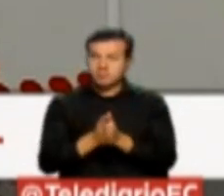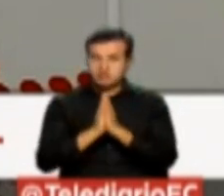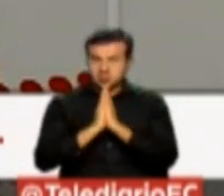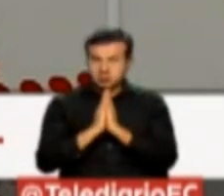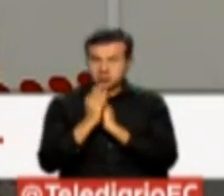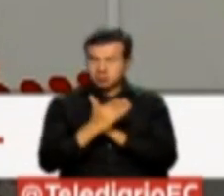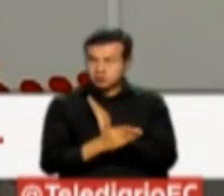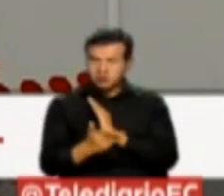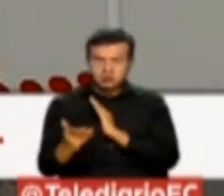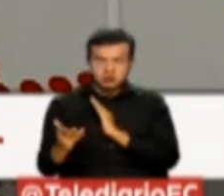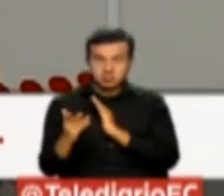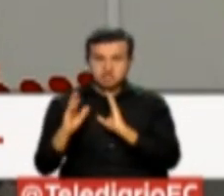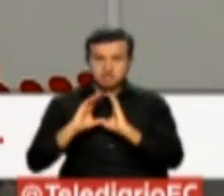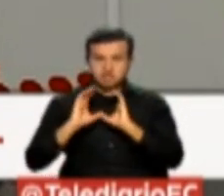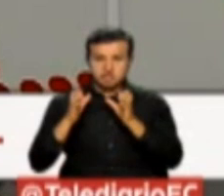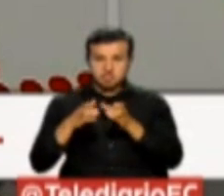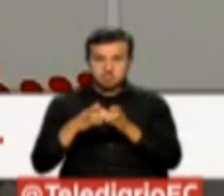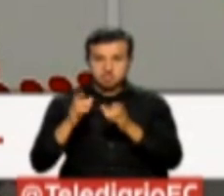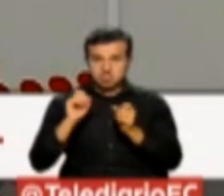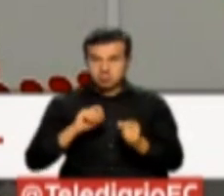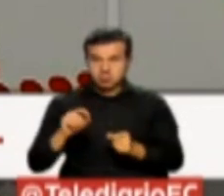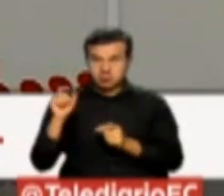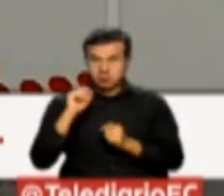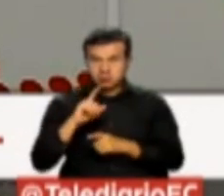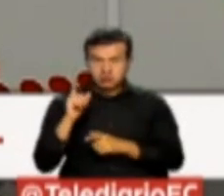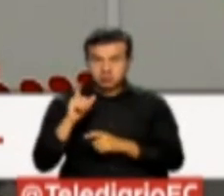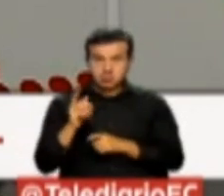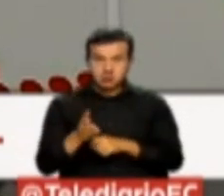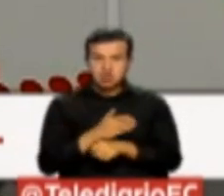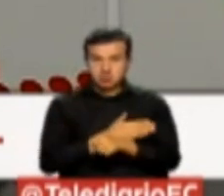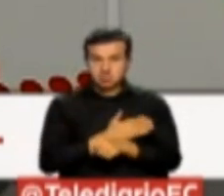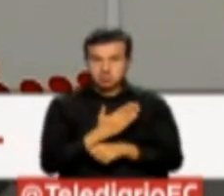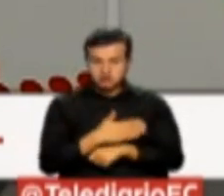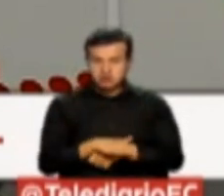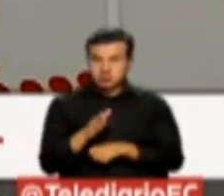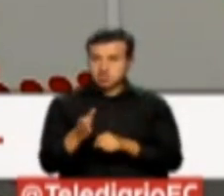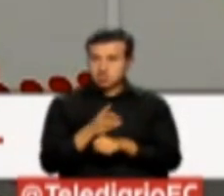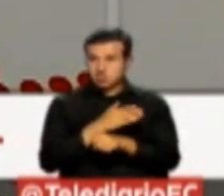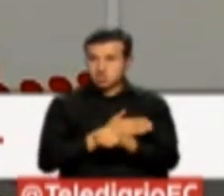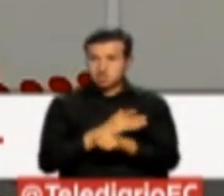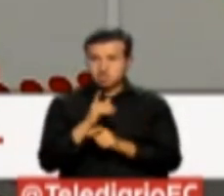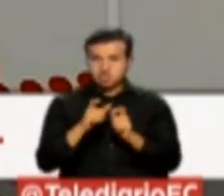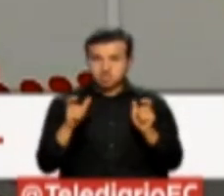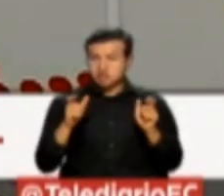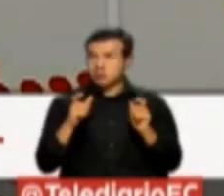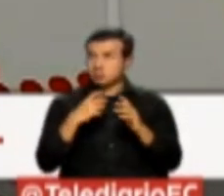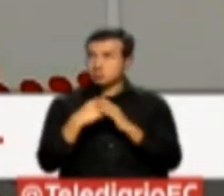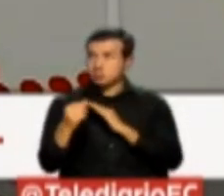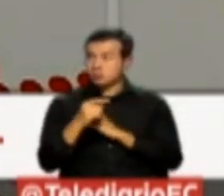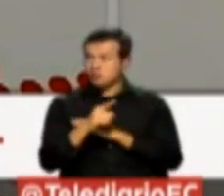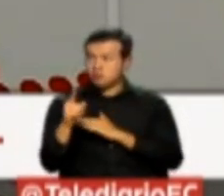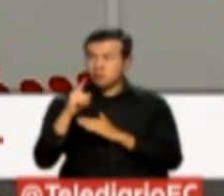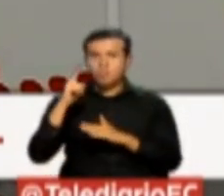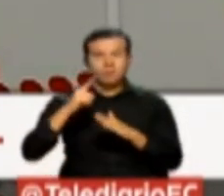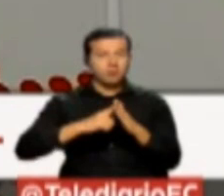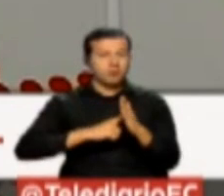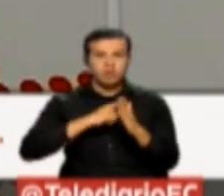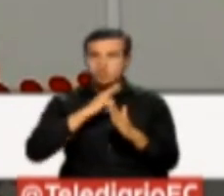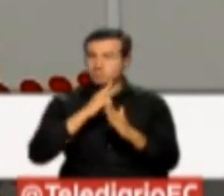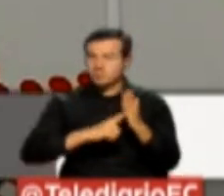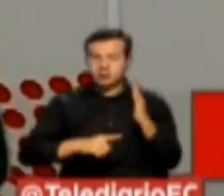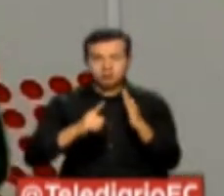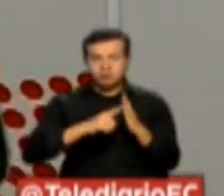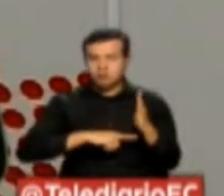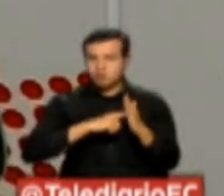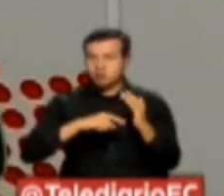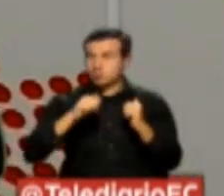solicitado al Departamento de Migración, horas antes de la salida de estas personas, que se les prohíba